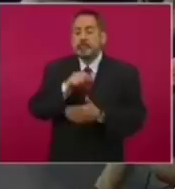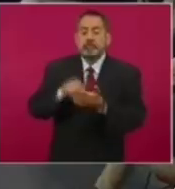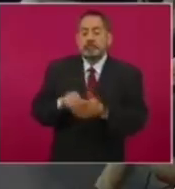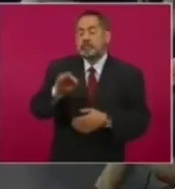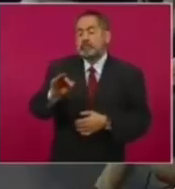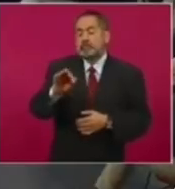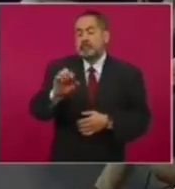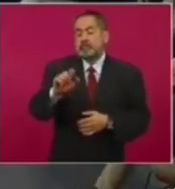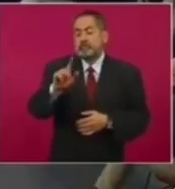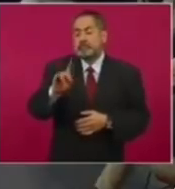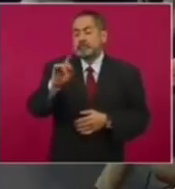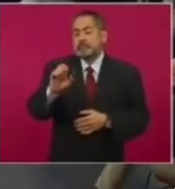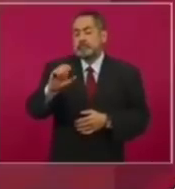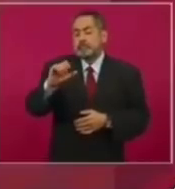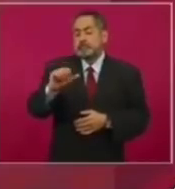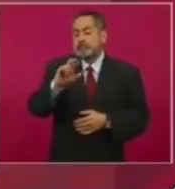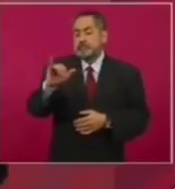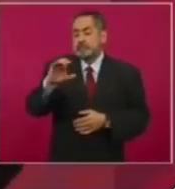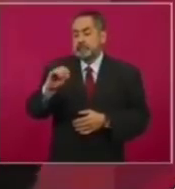puerto